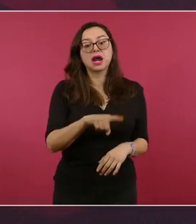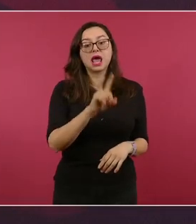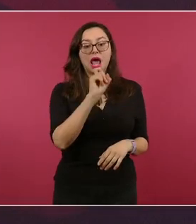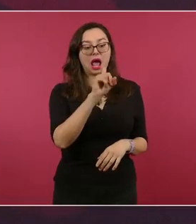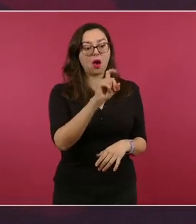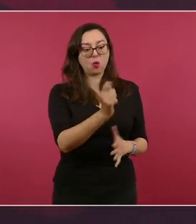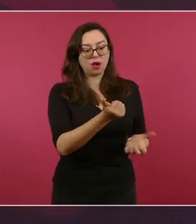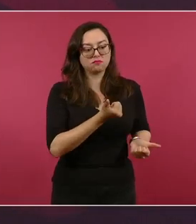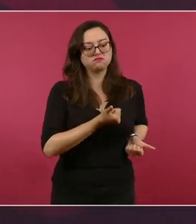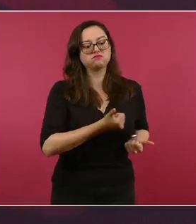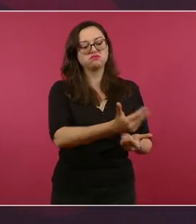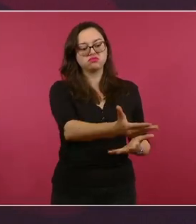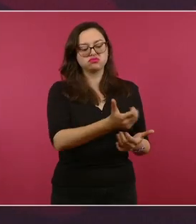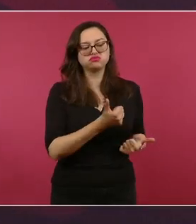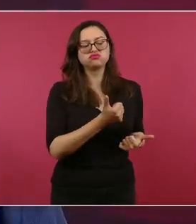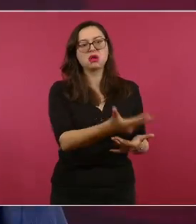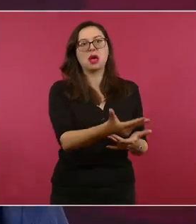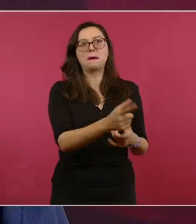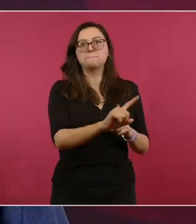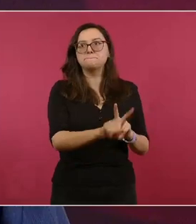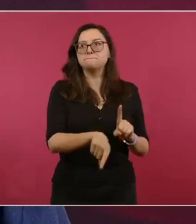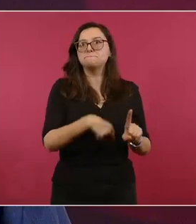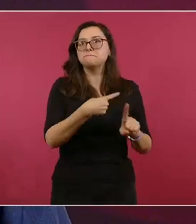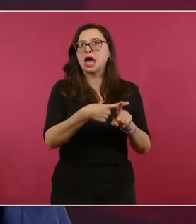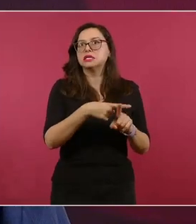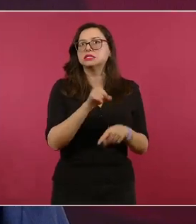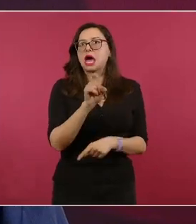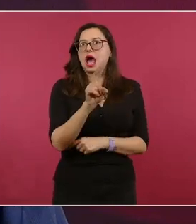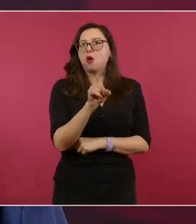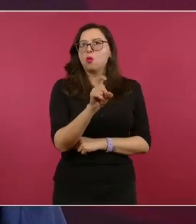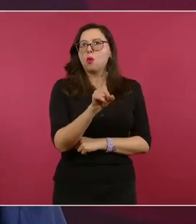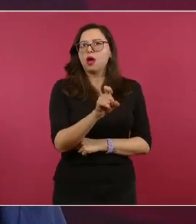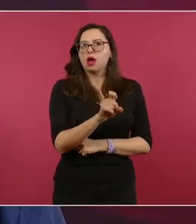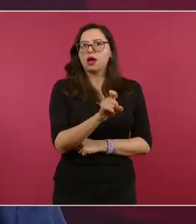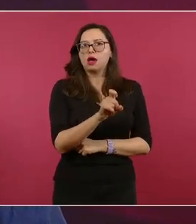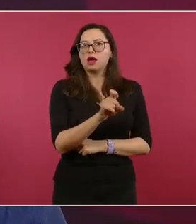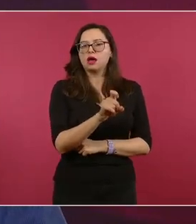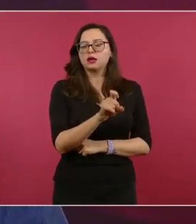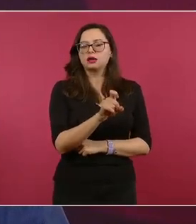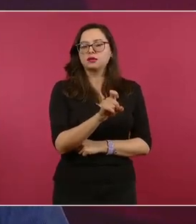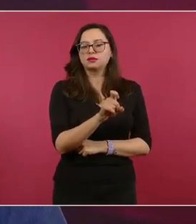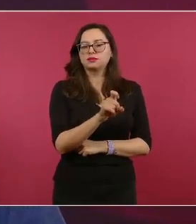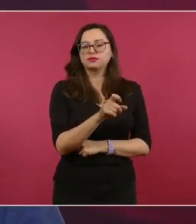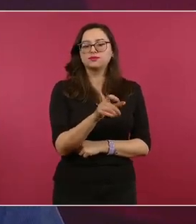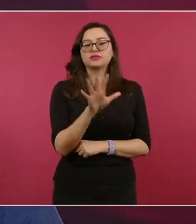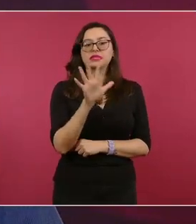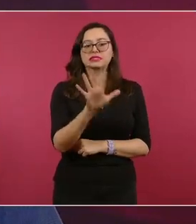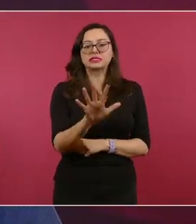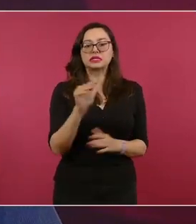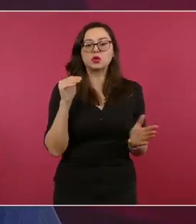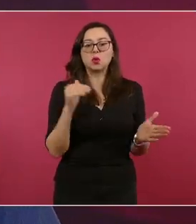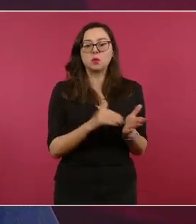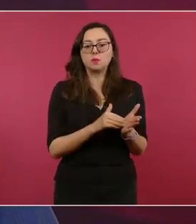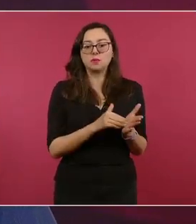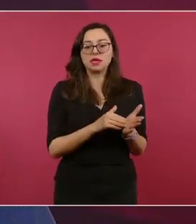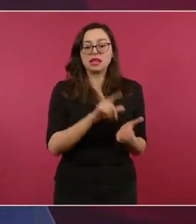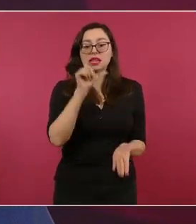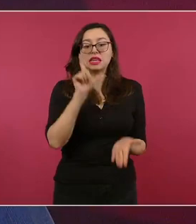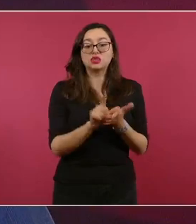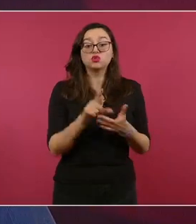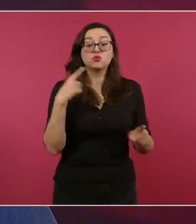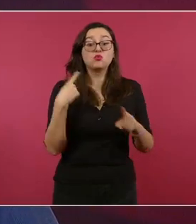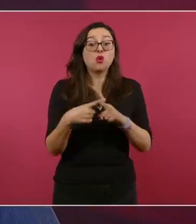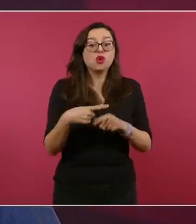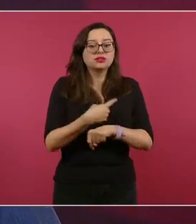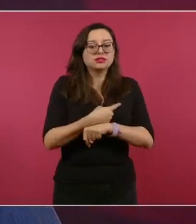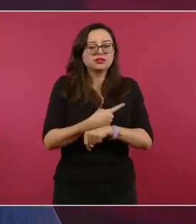un abasto adicional de agua a Monterrey de 5,000 litros por